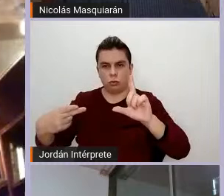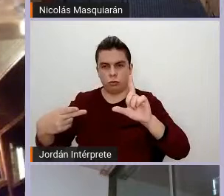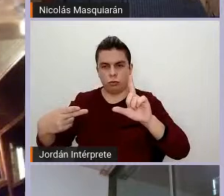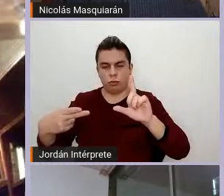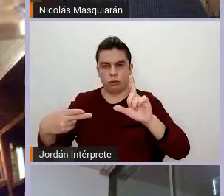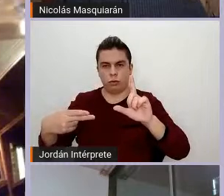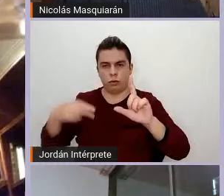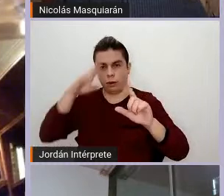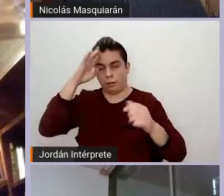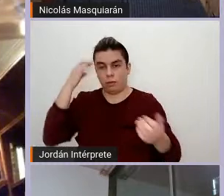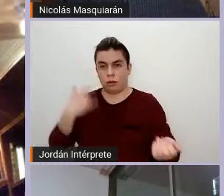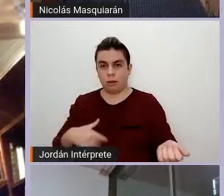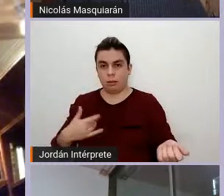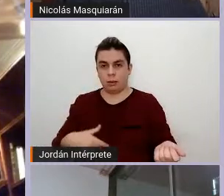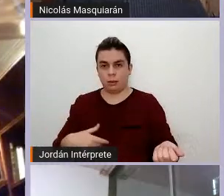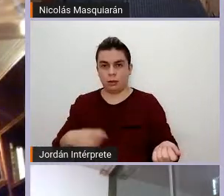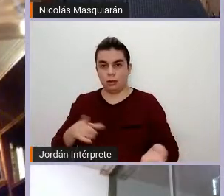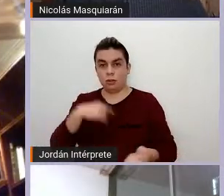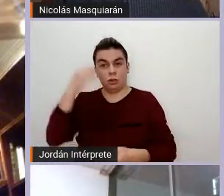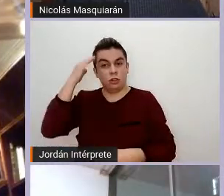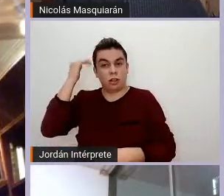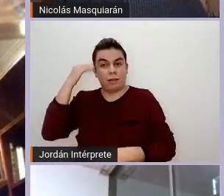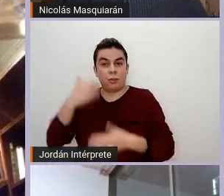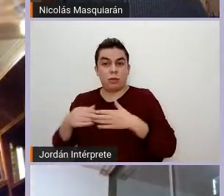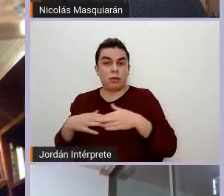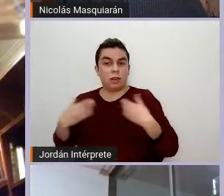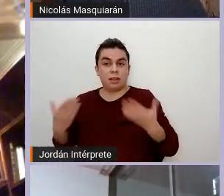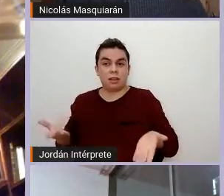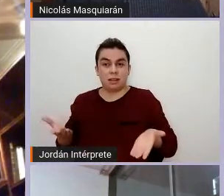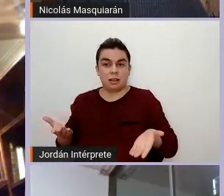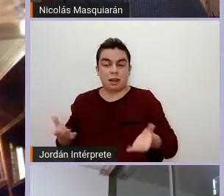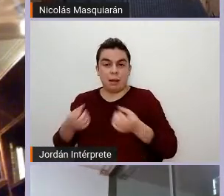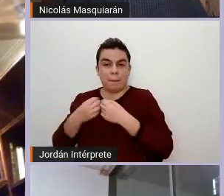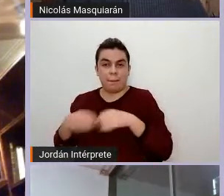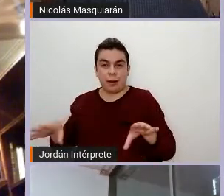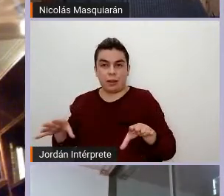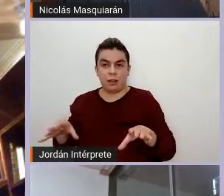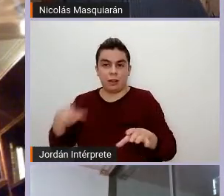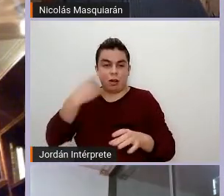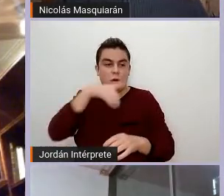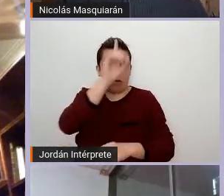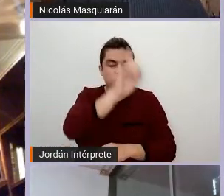que no sabemos dónde están, no sabemos si se perdieron, no sabemos si están en algunas manos.